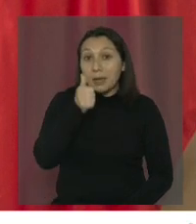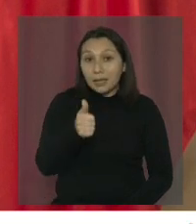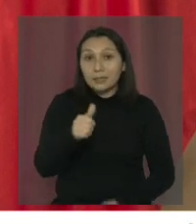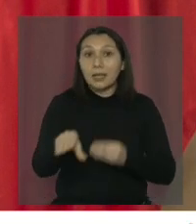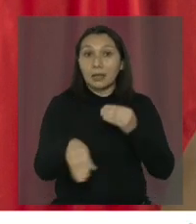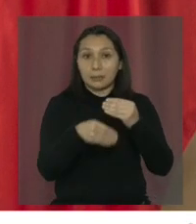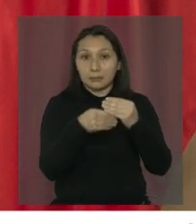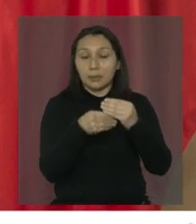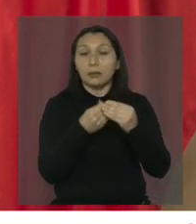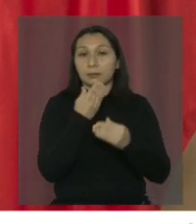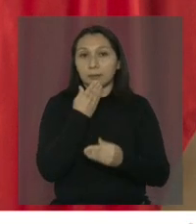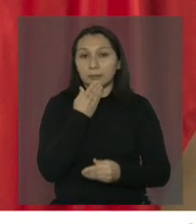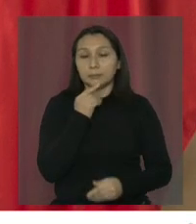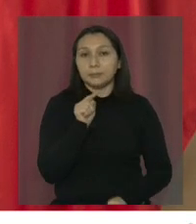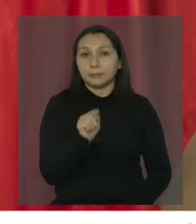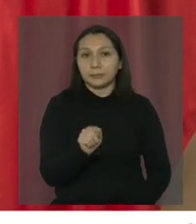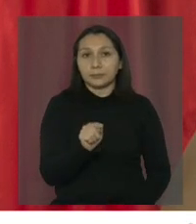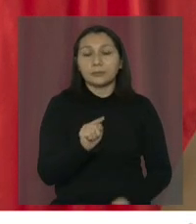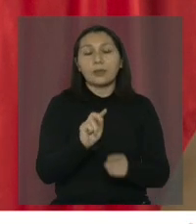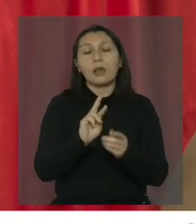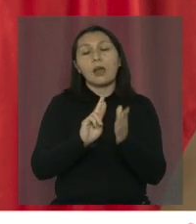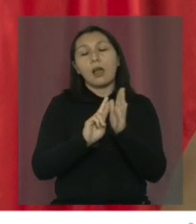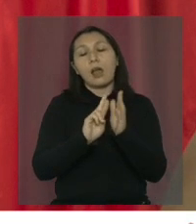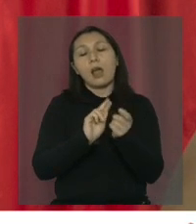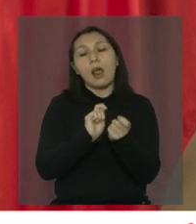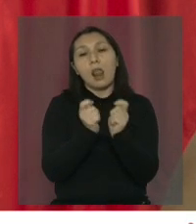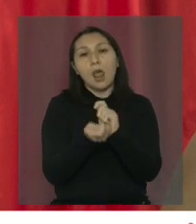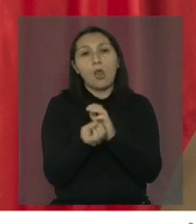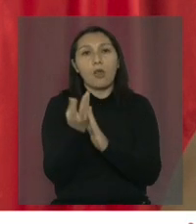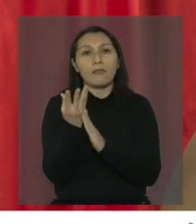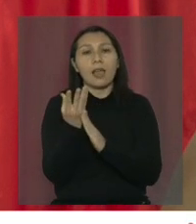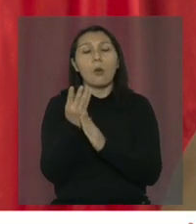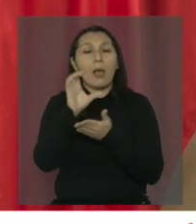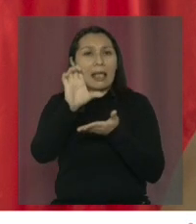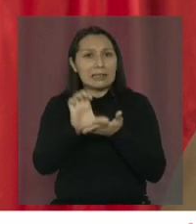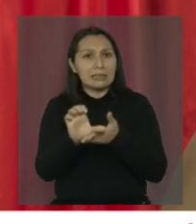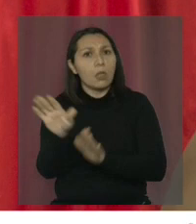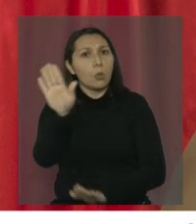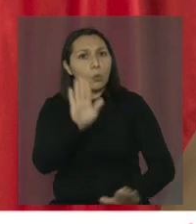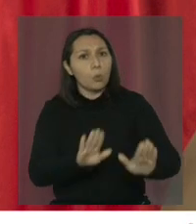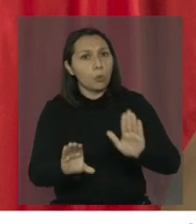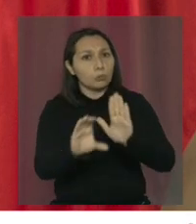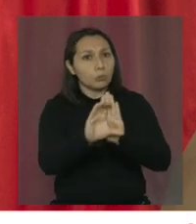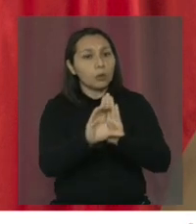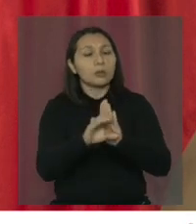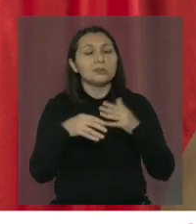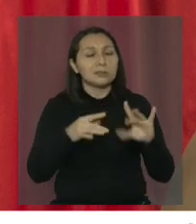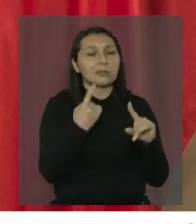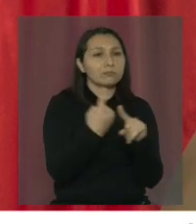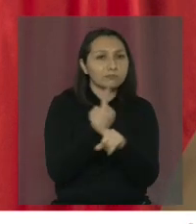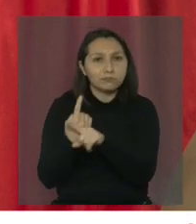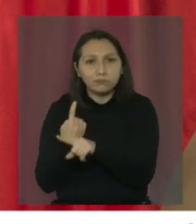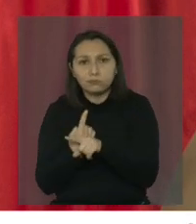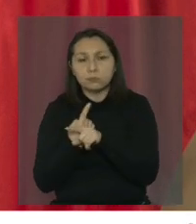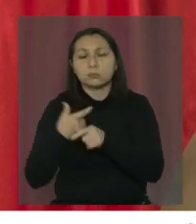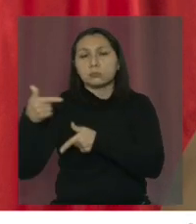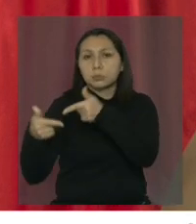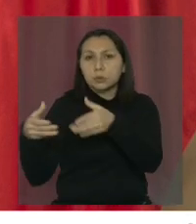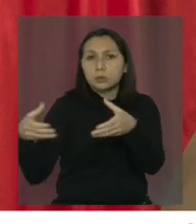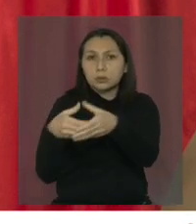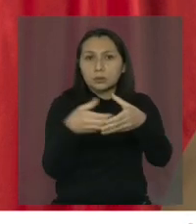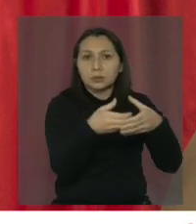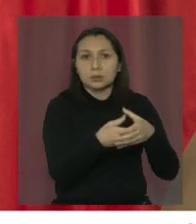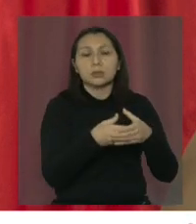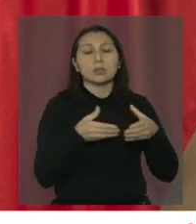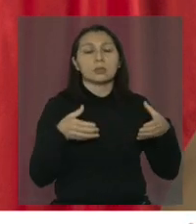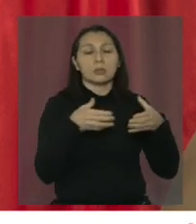se ve la renovación del estado de excepción es algo que hemos estado conversando con las bancadas con los partidos en particular del comité